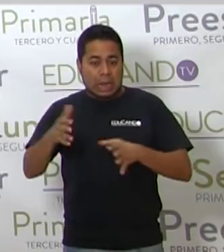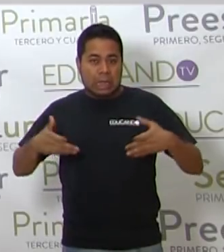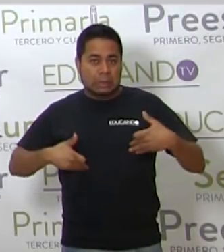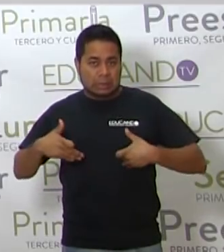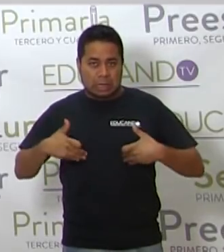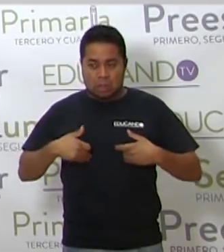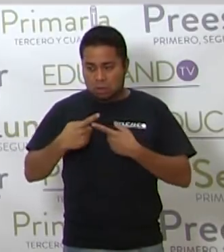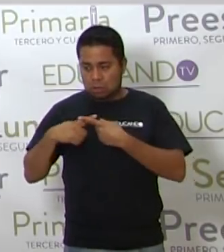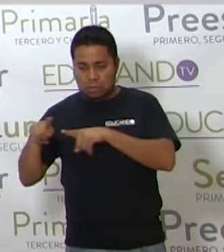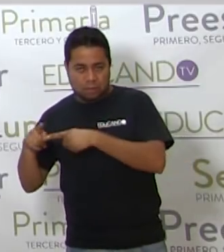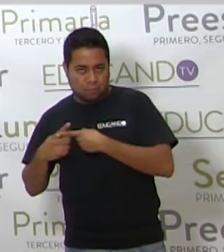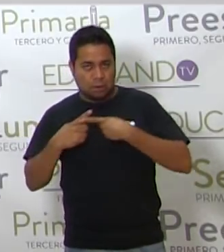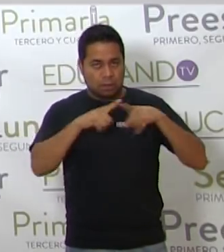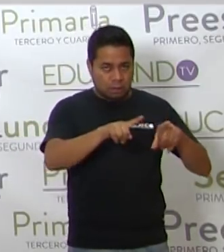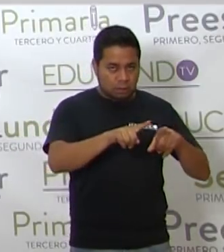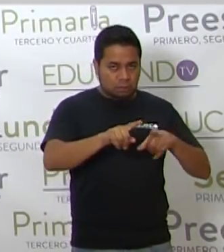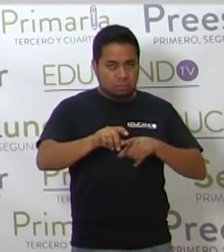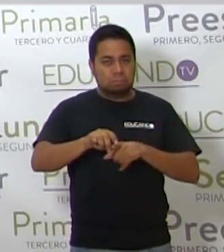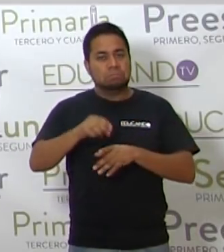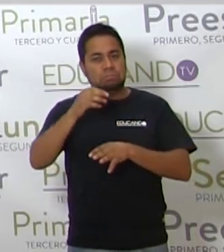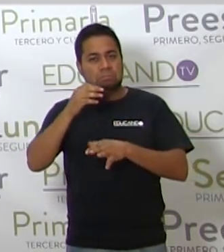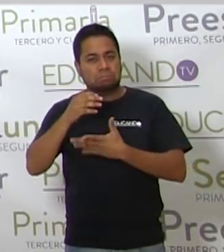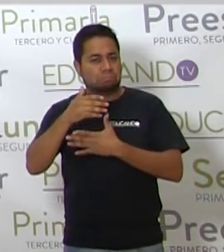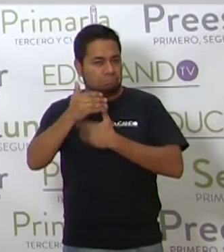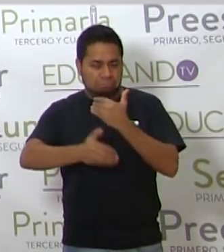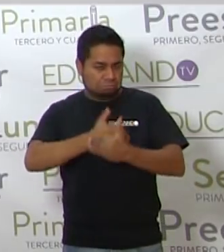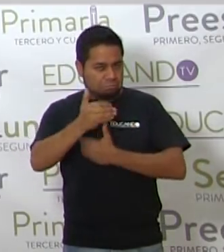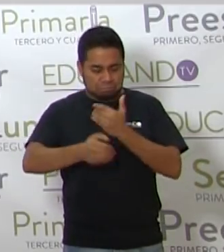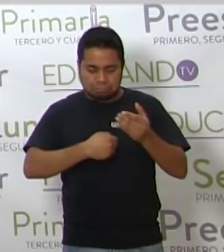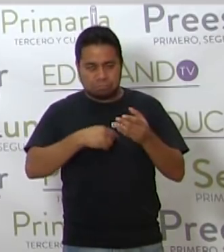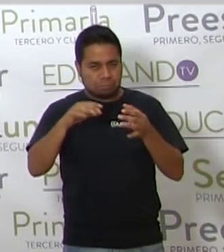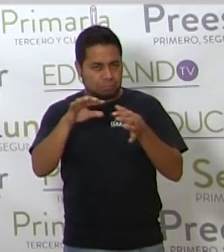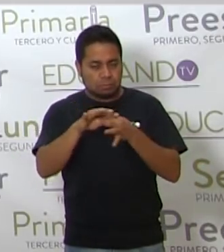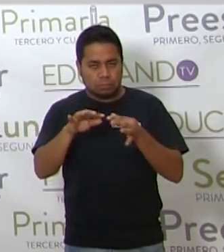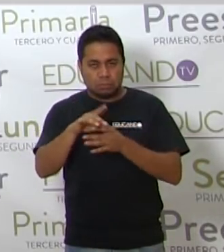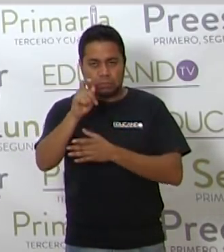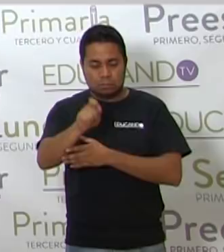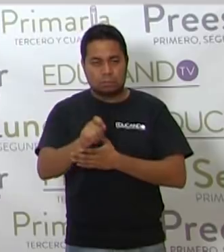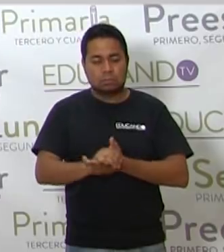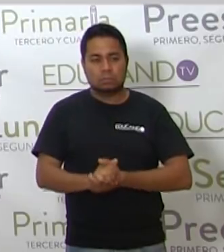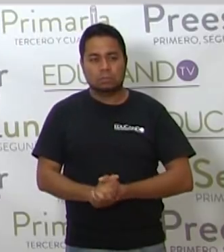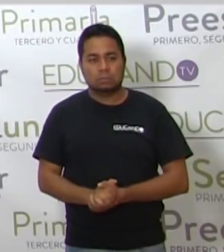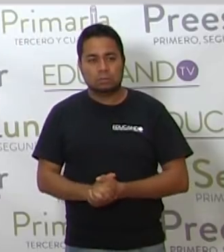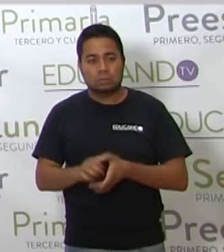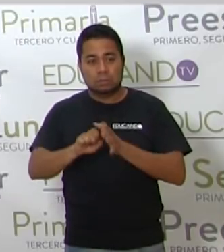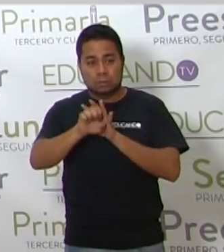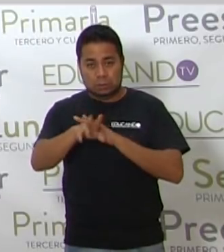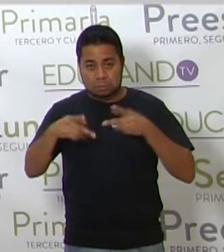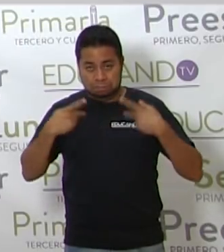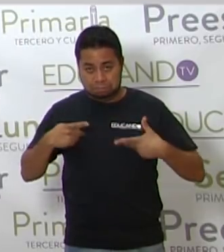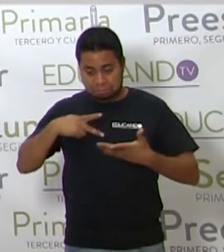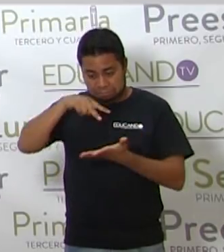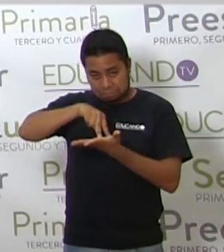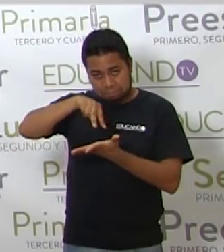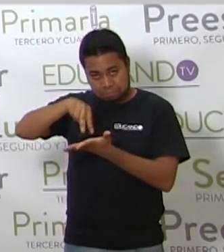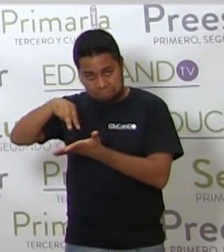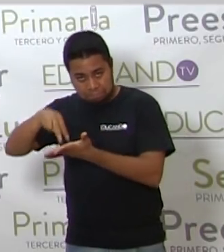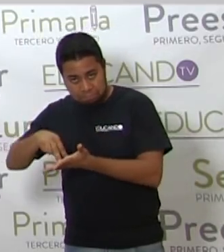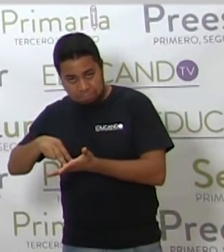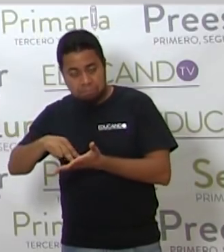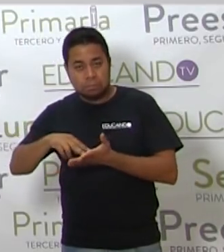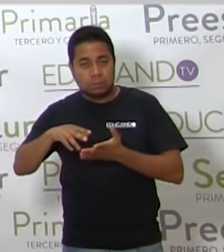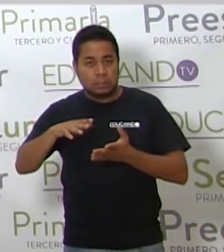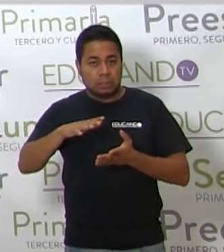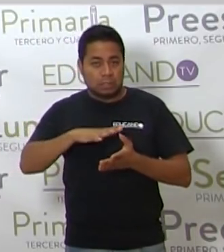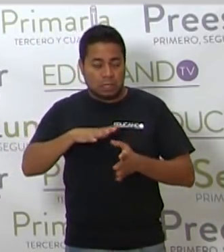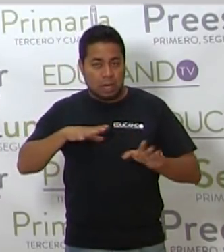dos cosas diferentes que las vamos a ver en esta sesión. La representación ante el público, como primera